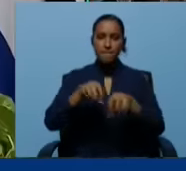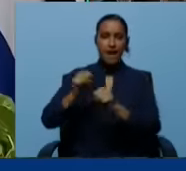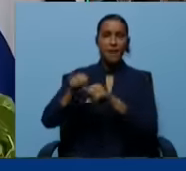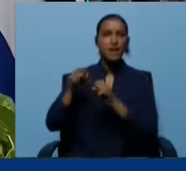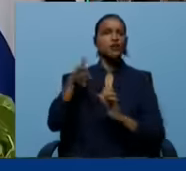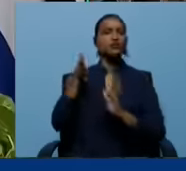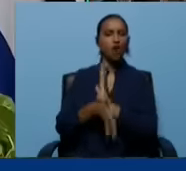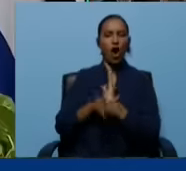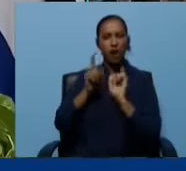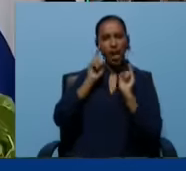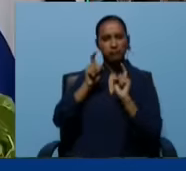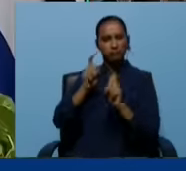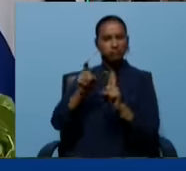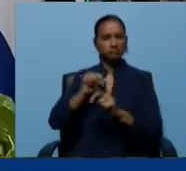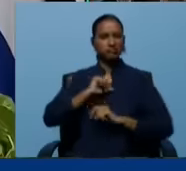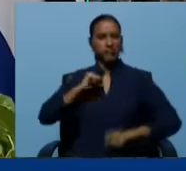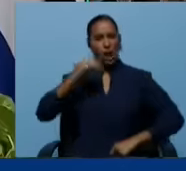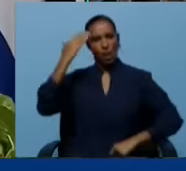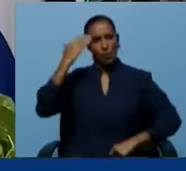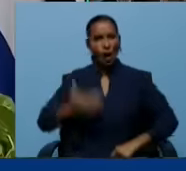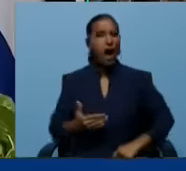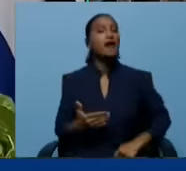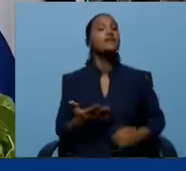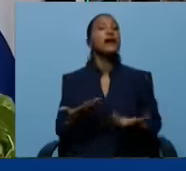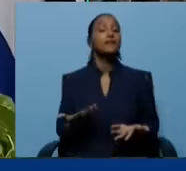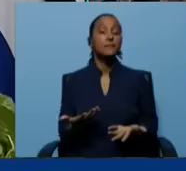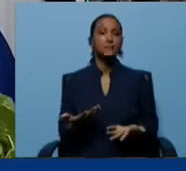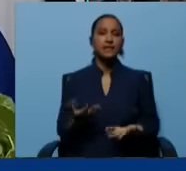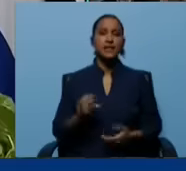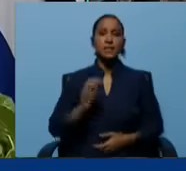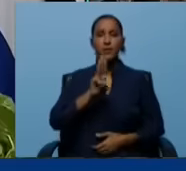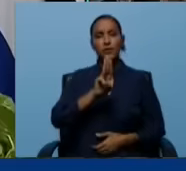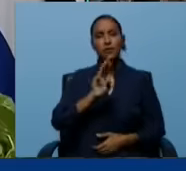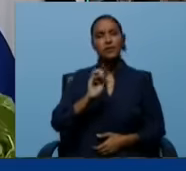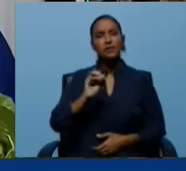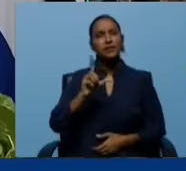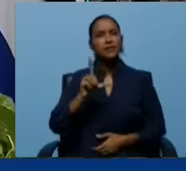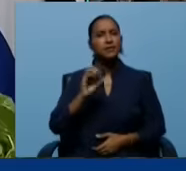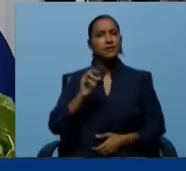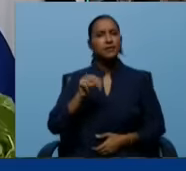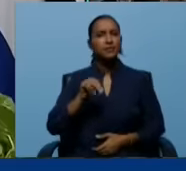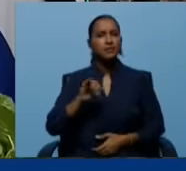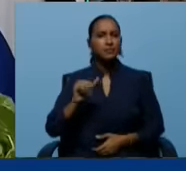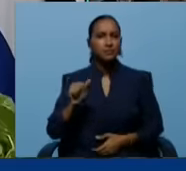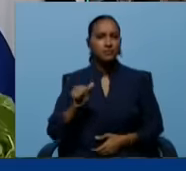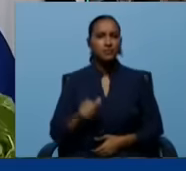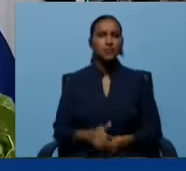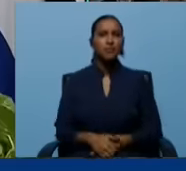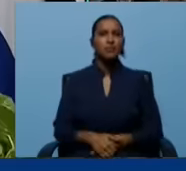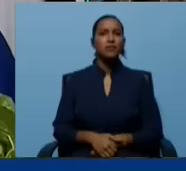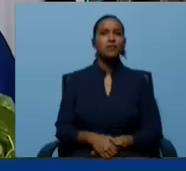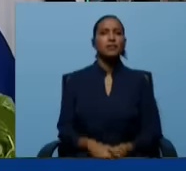En Polonia, ¿en cuántas ciudades, campos de concentración?